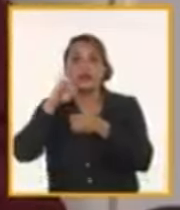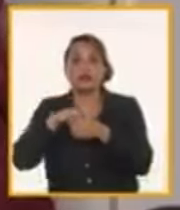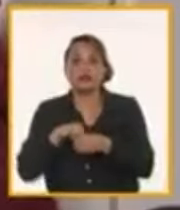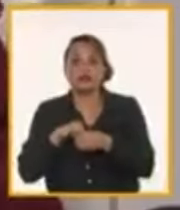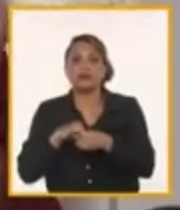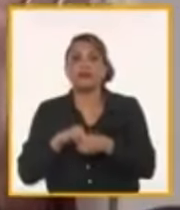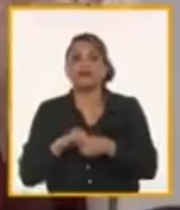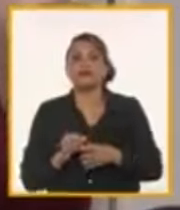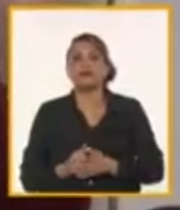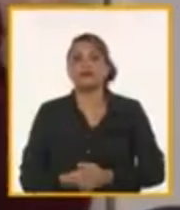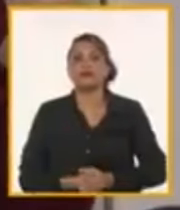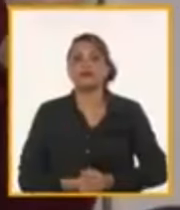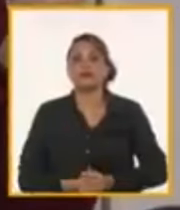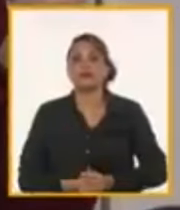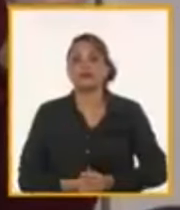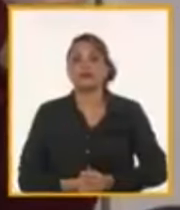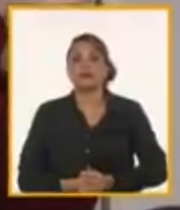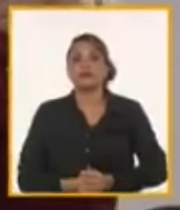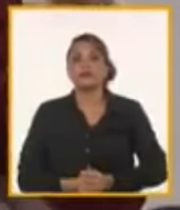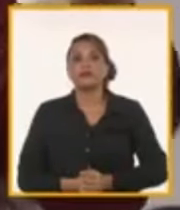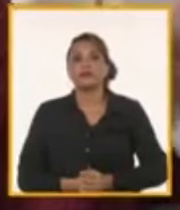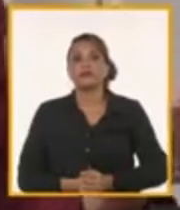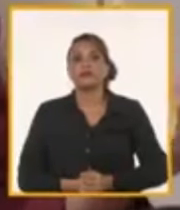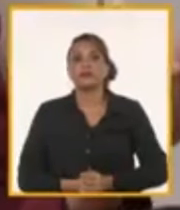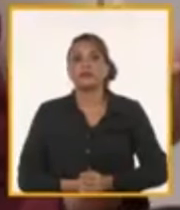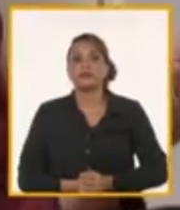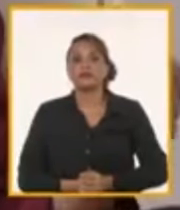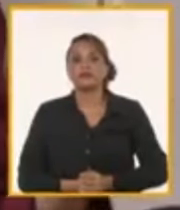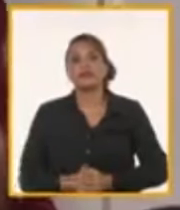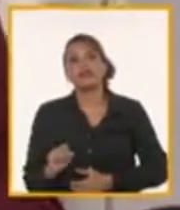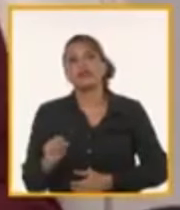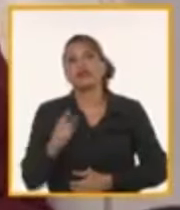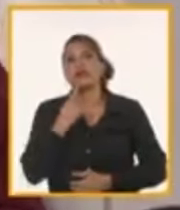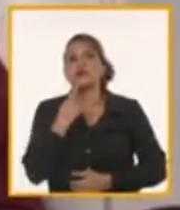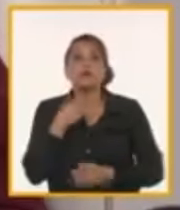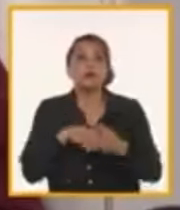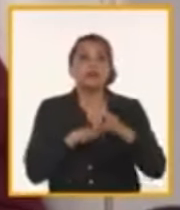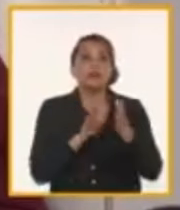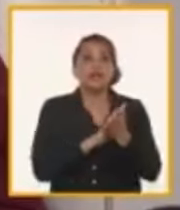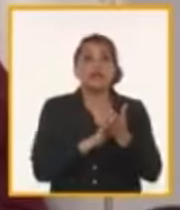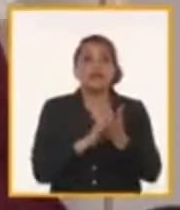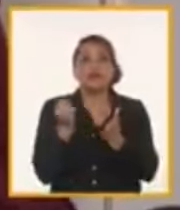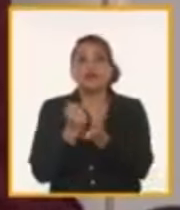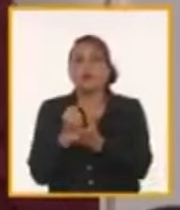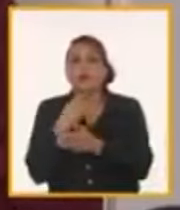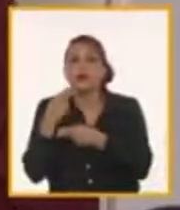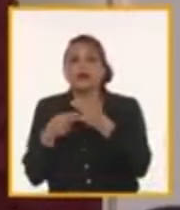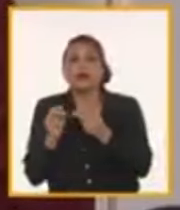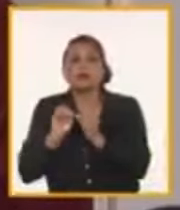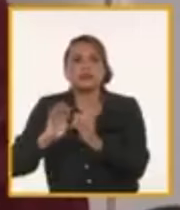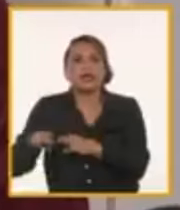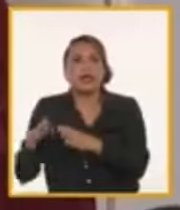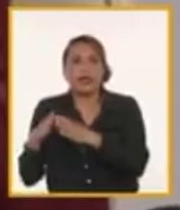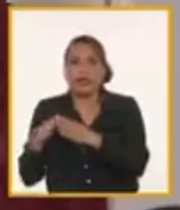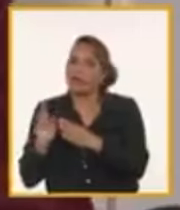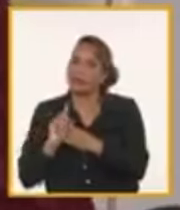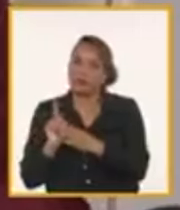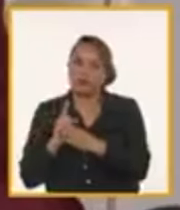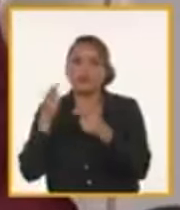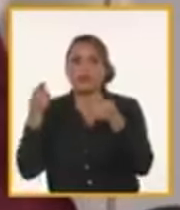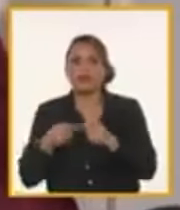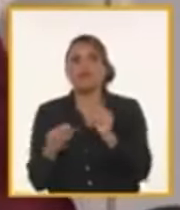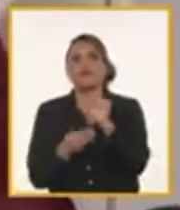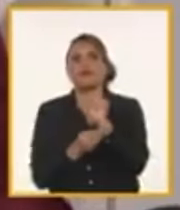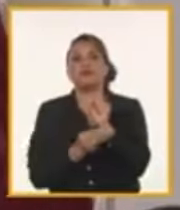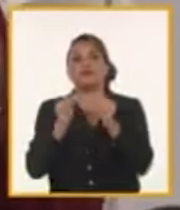Sería más cómodo no entra ninguno solo los que aprueben y los que no aprueban qué hacemos Yo creo que tenemos fortaleza en la